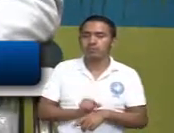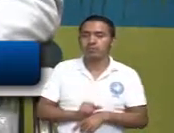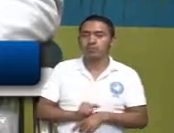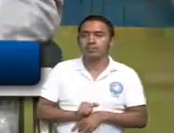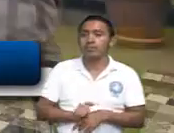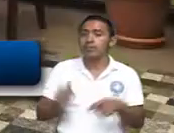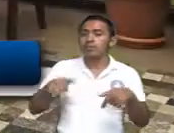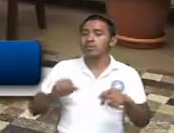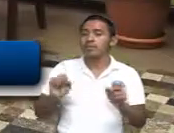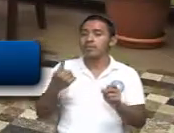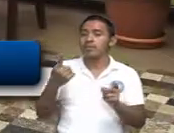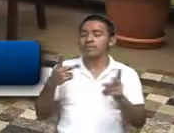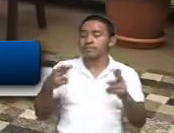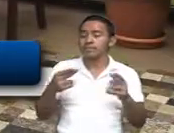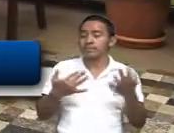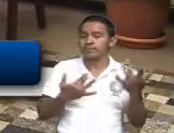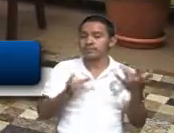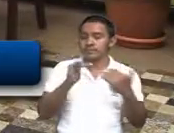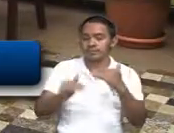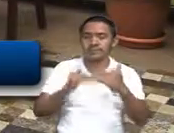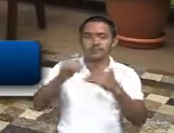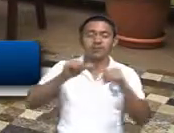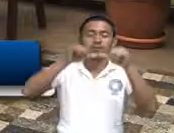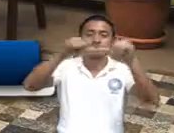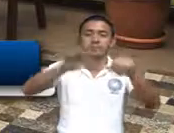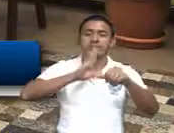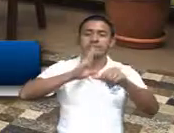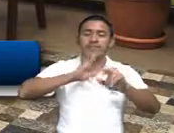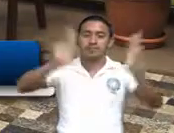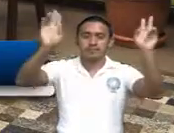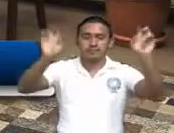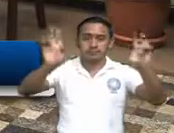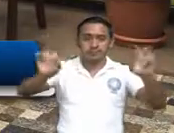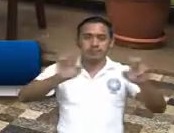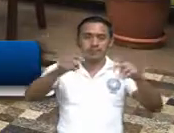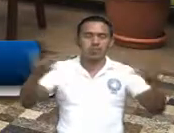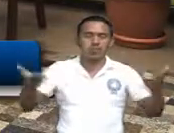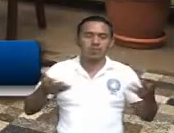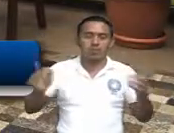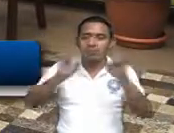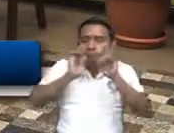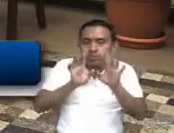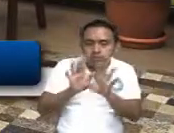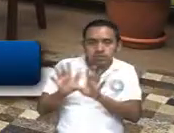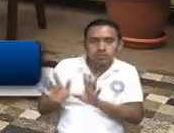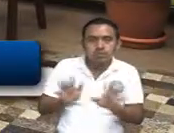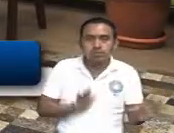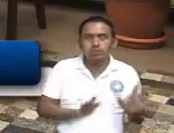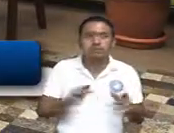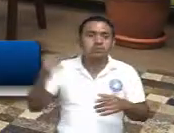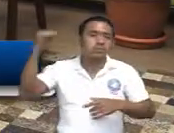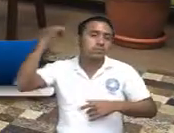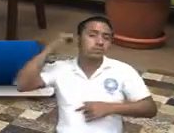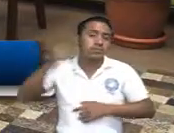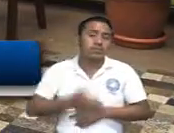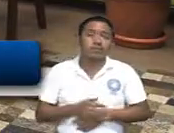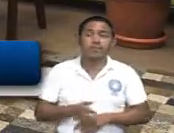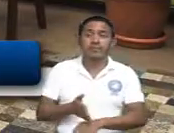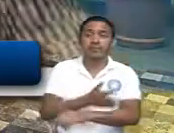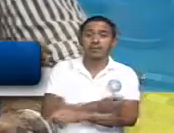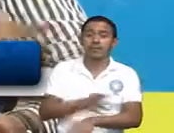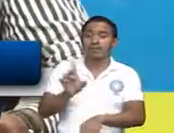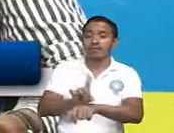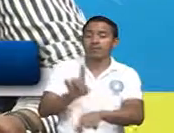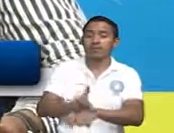nos vamos a una pausa cuando regresemos vamos a seguir conversando sobre este tema cómo son los cuidados de la audición antes estábamos hablando